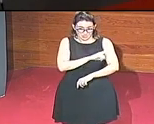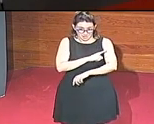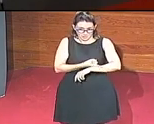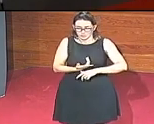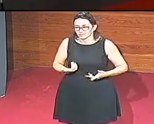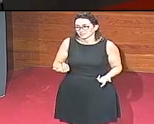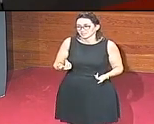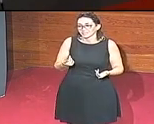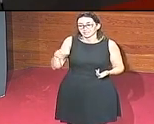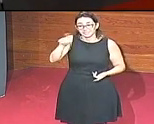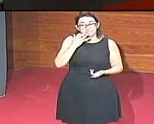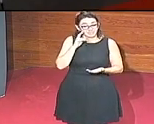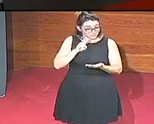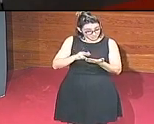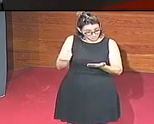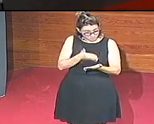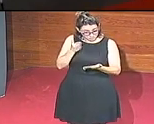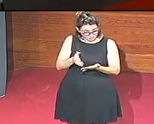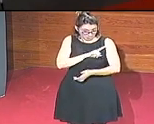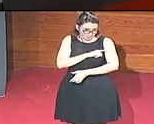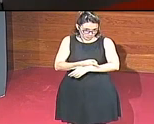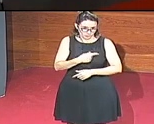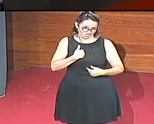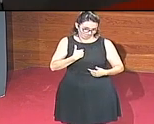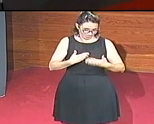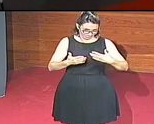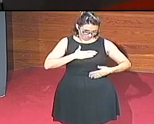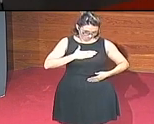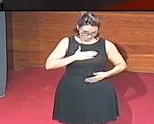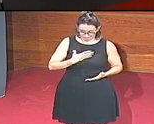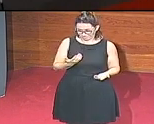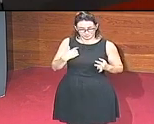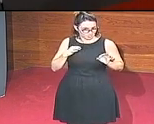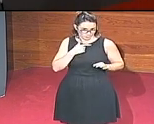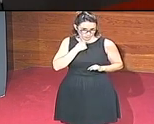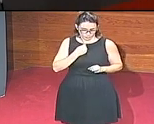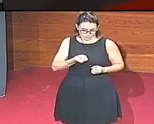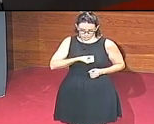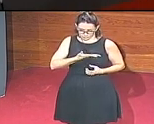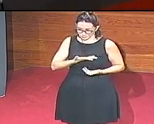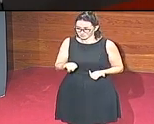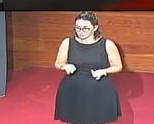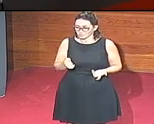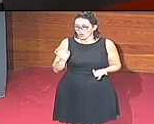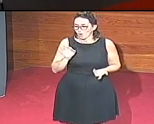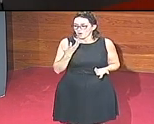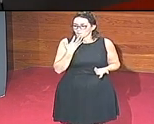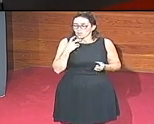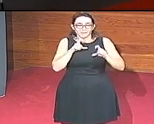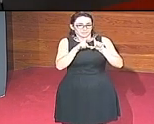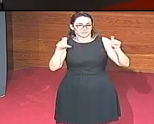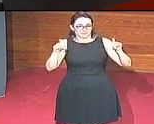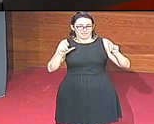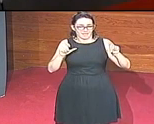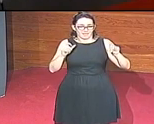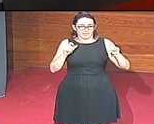deportes porque lo propuesto yo así no me proponiendo hacer otra cosa o cuentas como es como arranca una empresa después